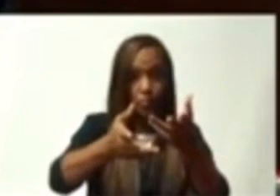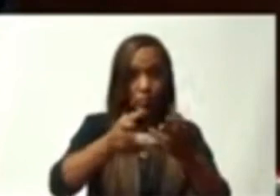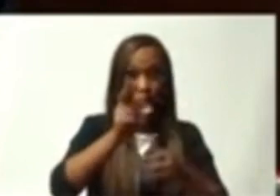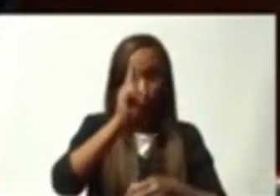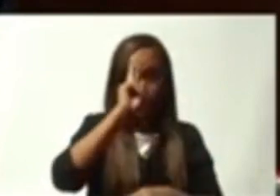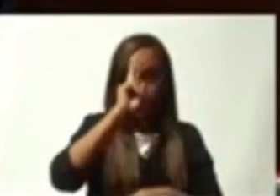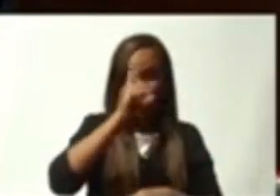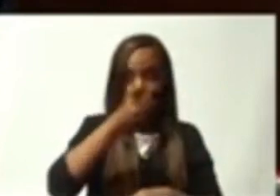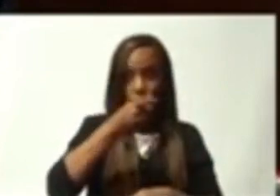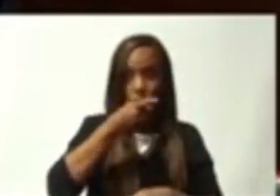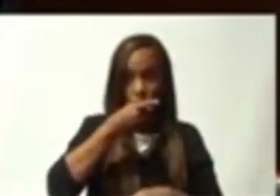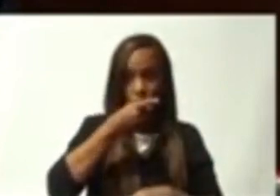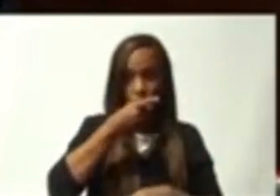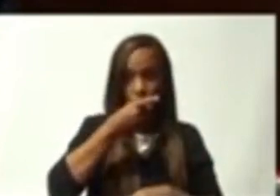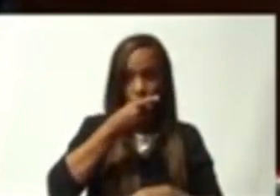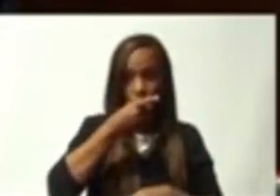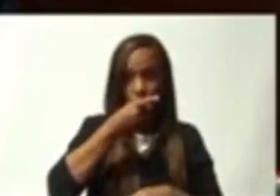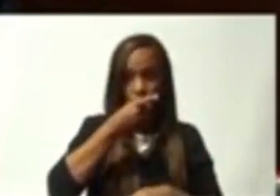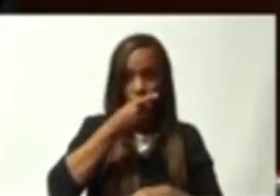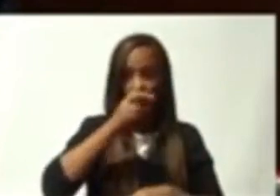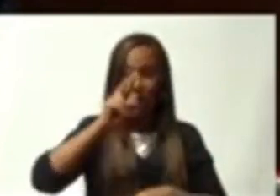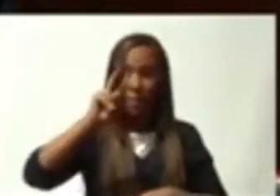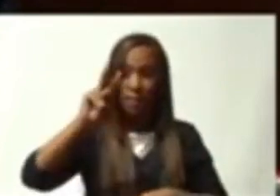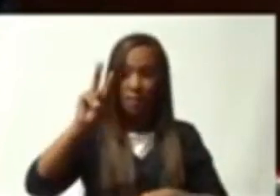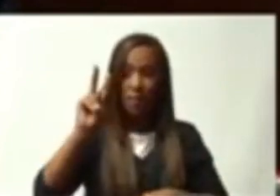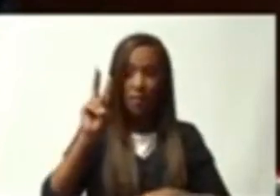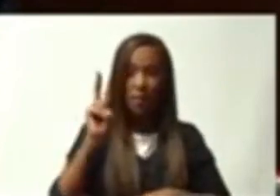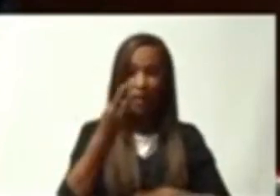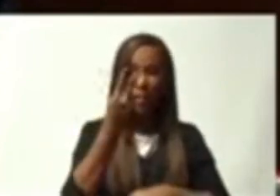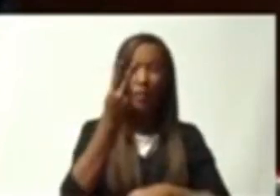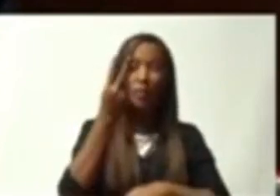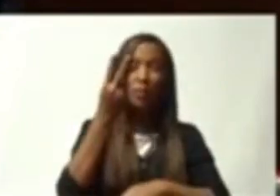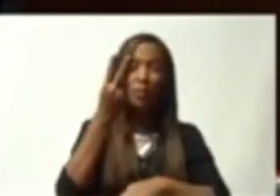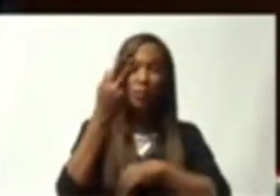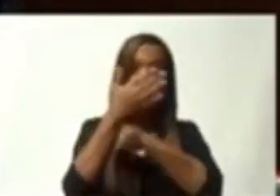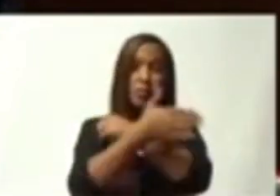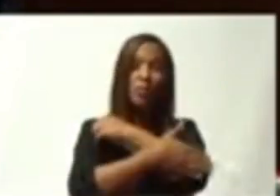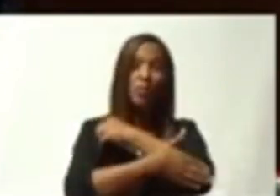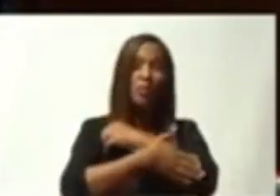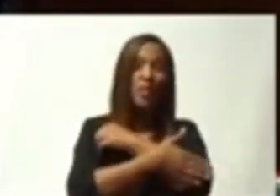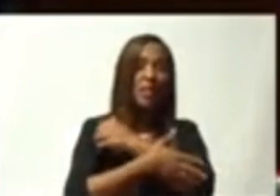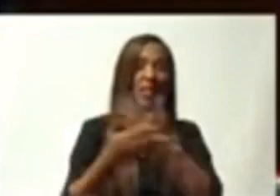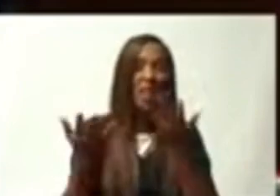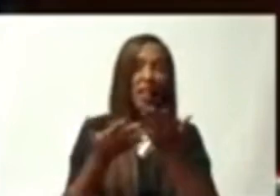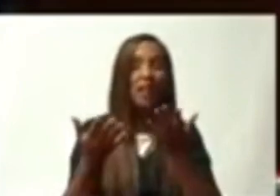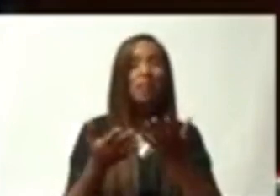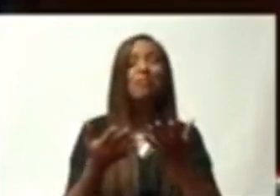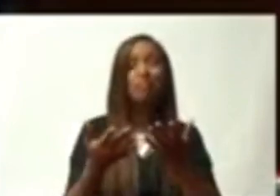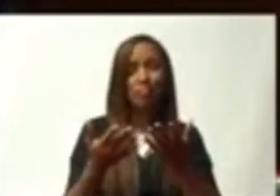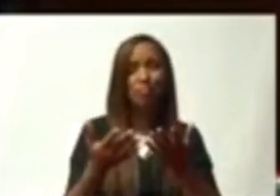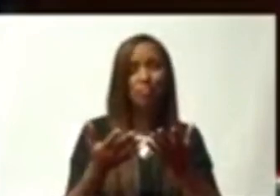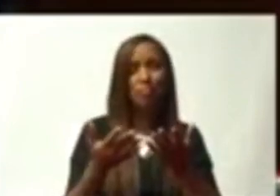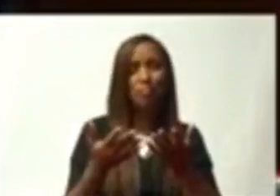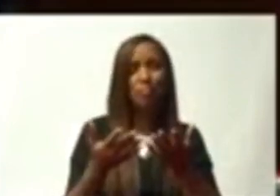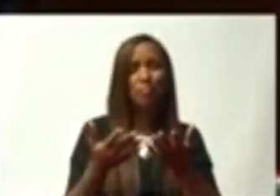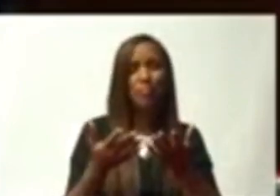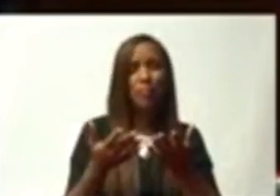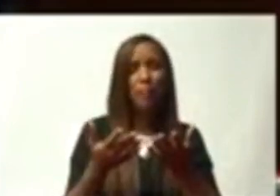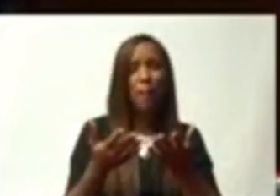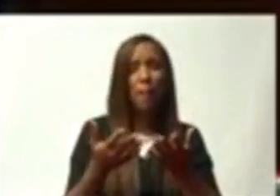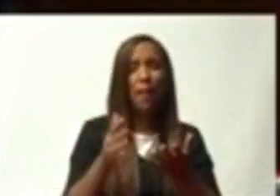en la que más, casi 4.000 personas mueren en accidentes de tránsito, más de 9.000